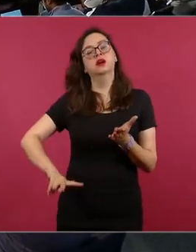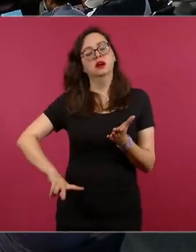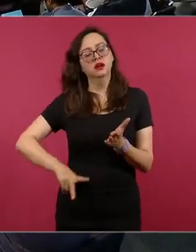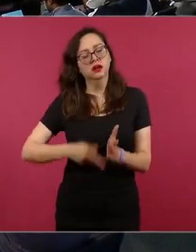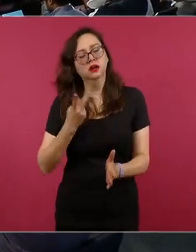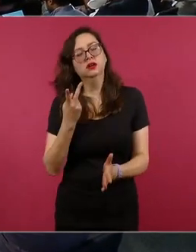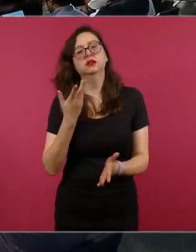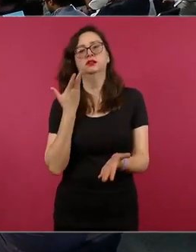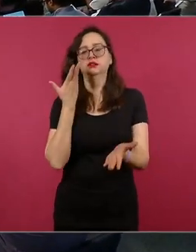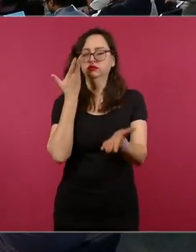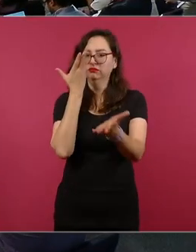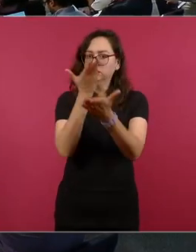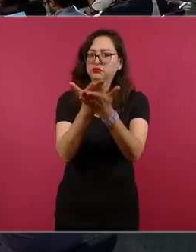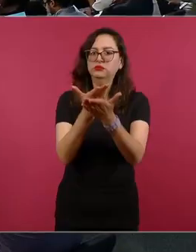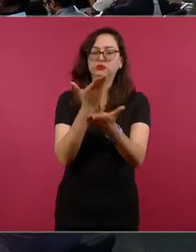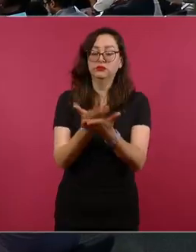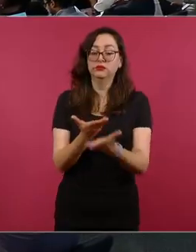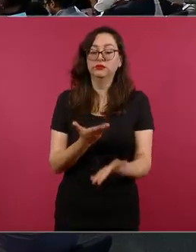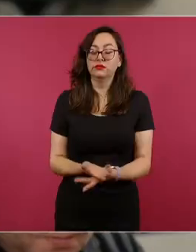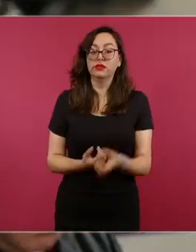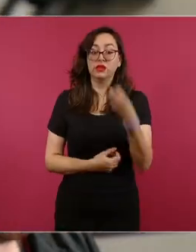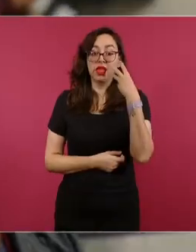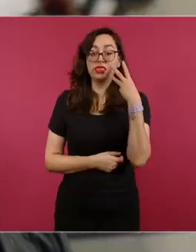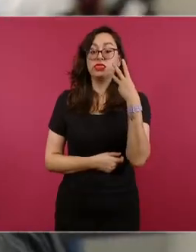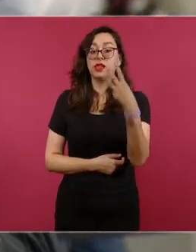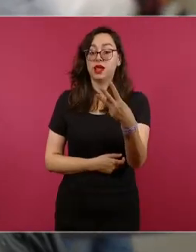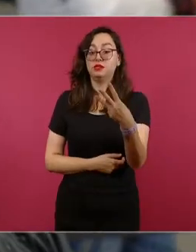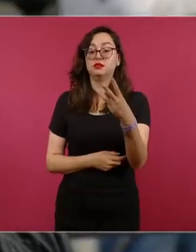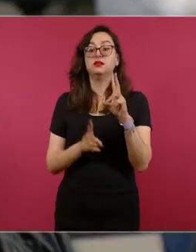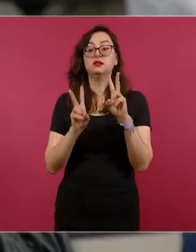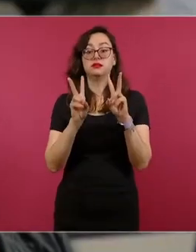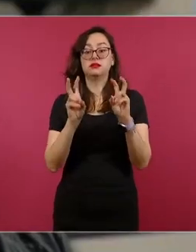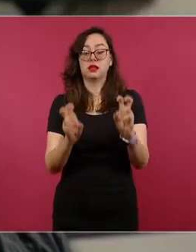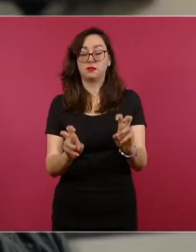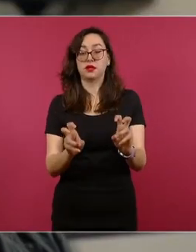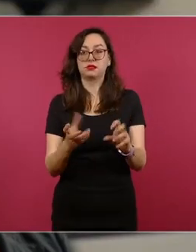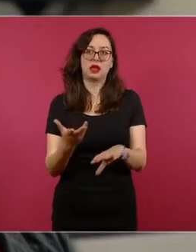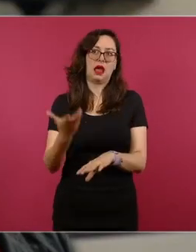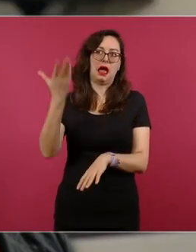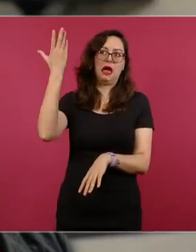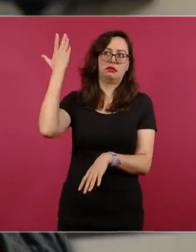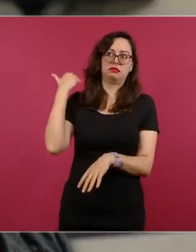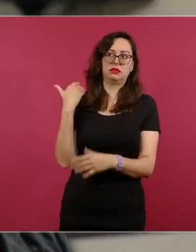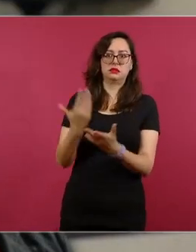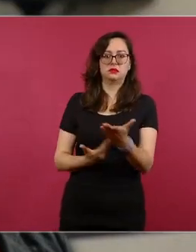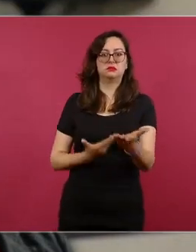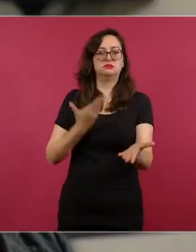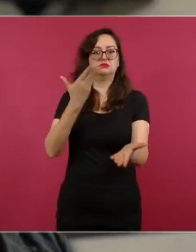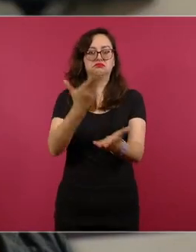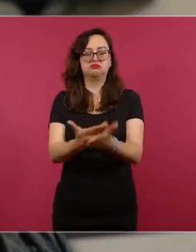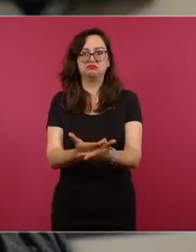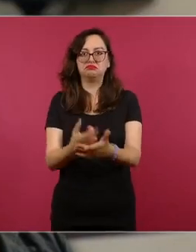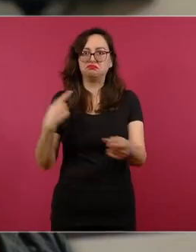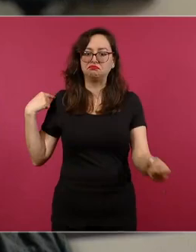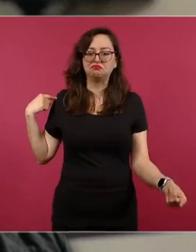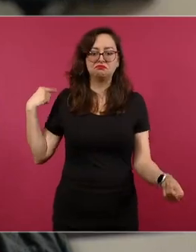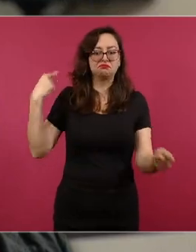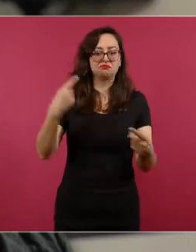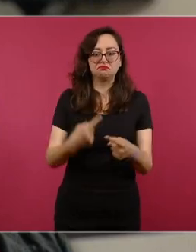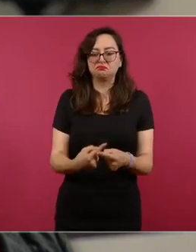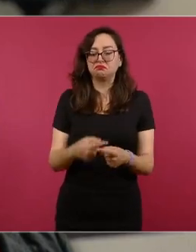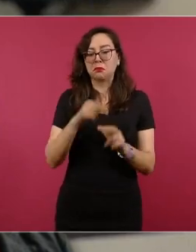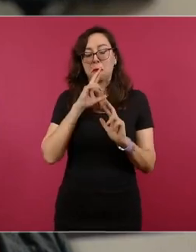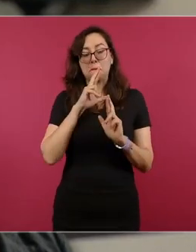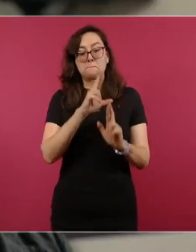presentamos en esta tribuna y que por alguna razón que desconocemos no hemos obtenido alguna respuesta positiva